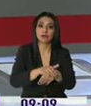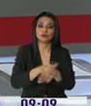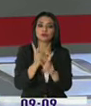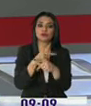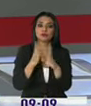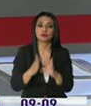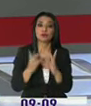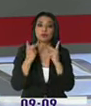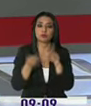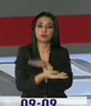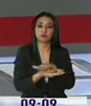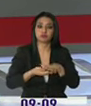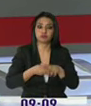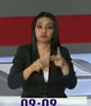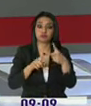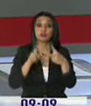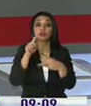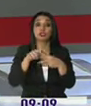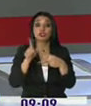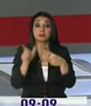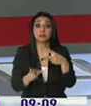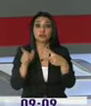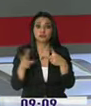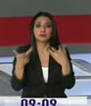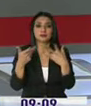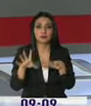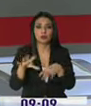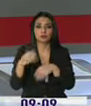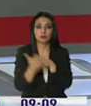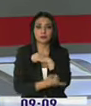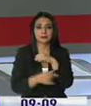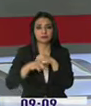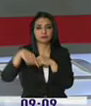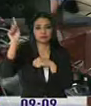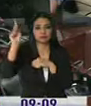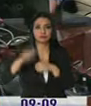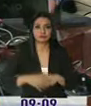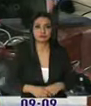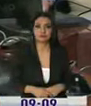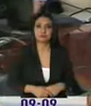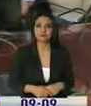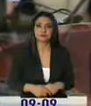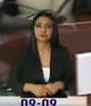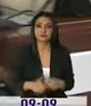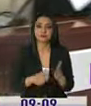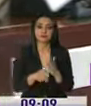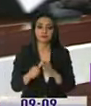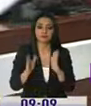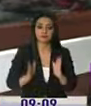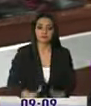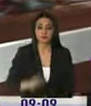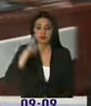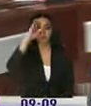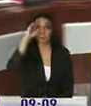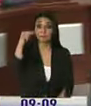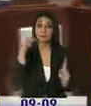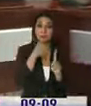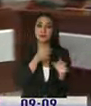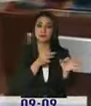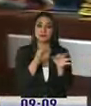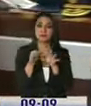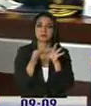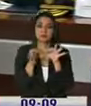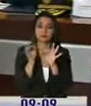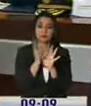concusión. Las otras 2 personas involucradas ya salieron del país. El ministro del Interior, César Navas, explicó que